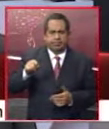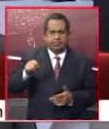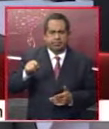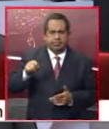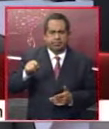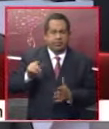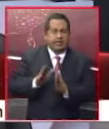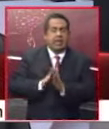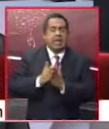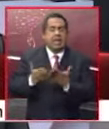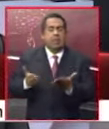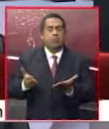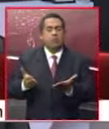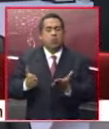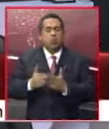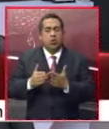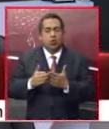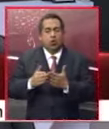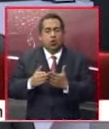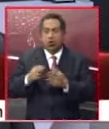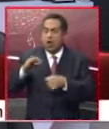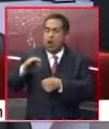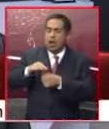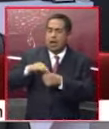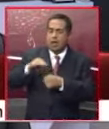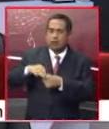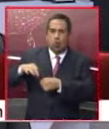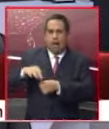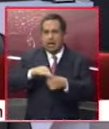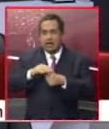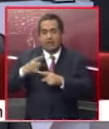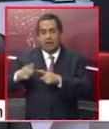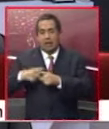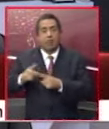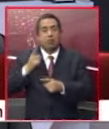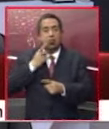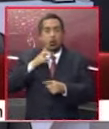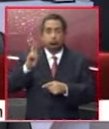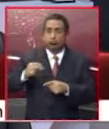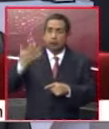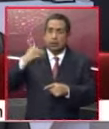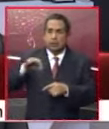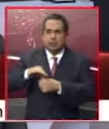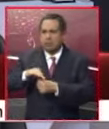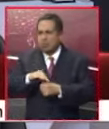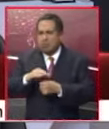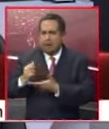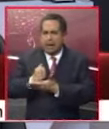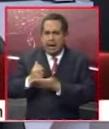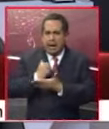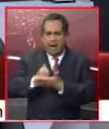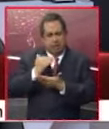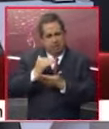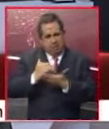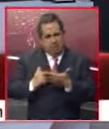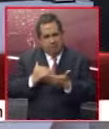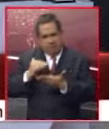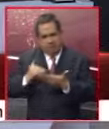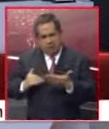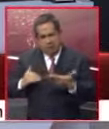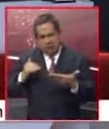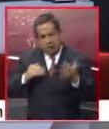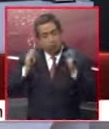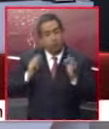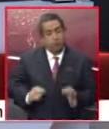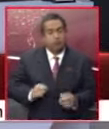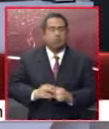el libro del Colegio Electoral de todos los diputados electos, ¿sí? Tenemos de este